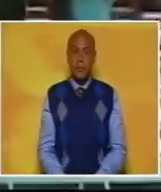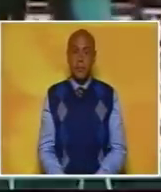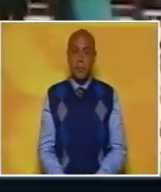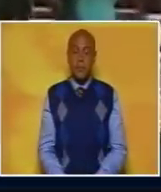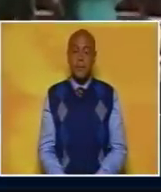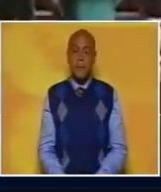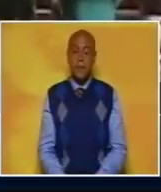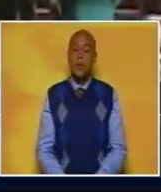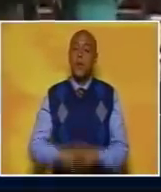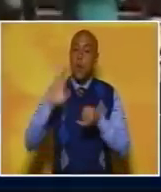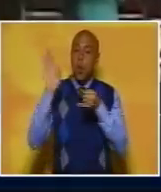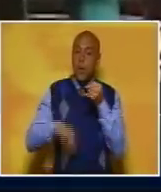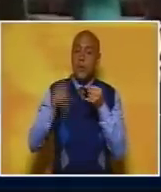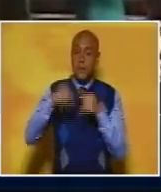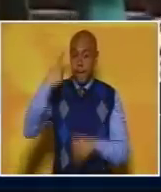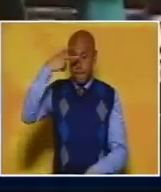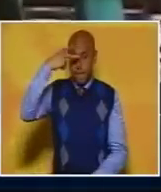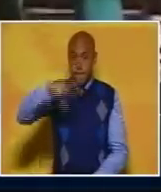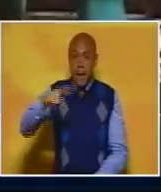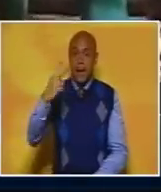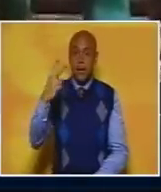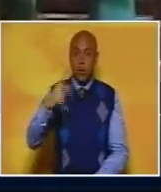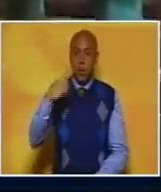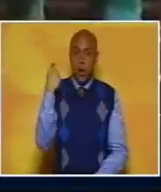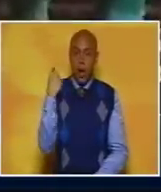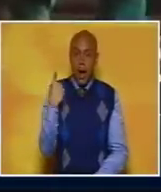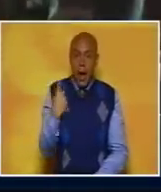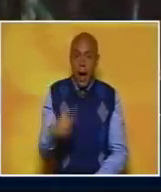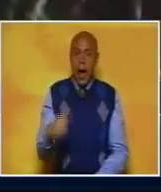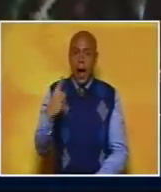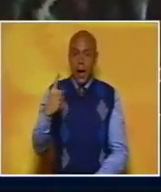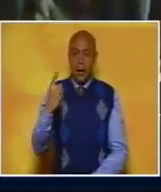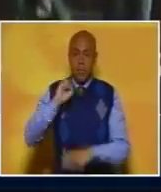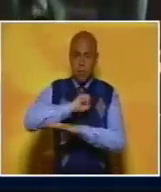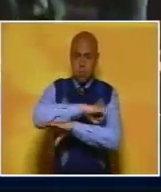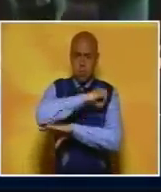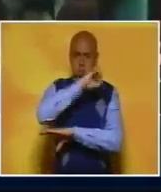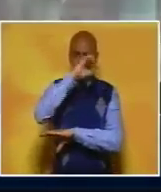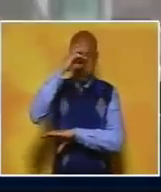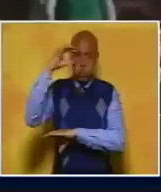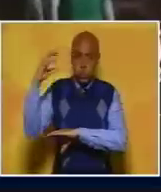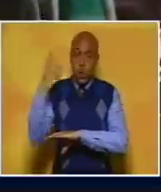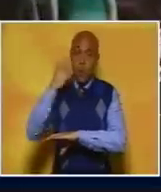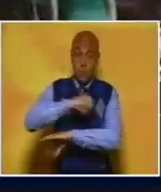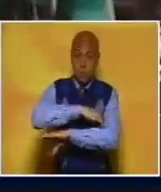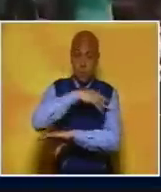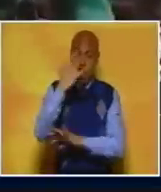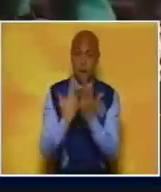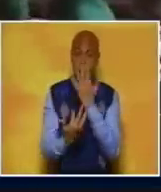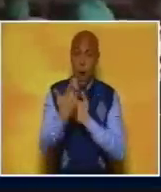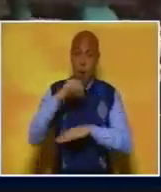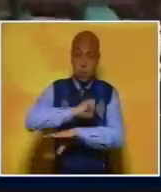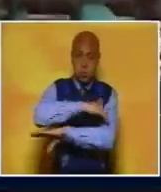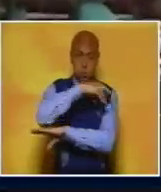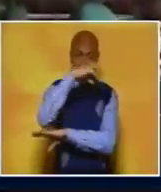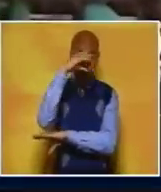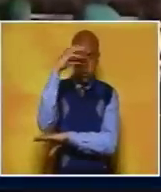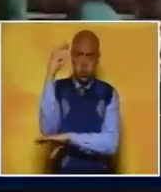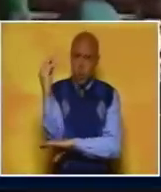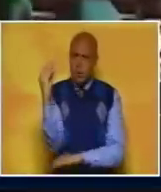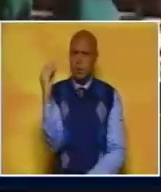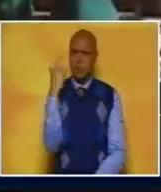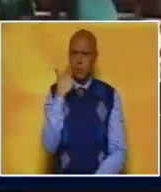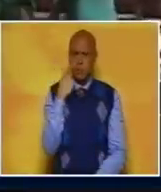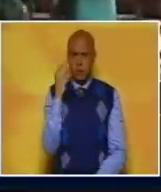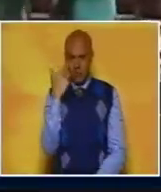Y cerramos en México, donde una inmensa bola de fuego generó sorpresa en Ciudad de México y otros estados del país.